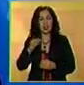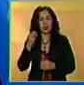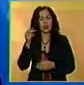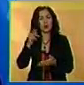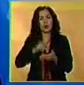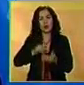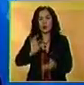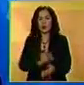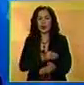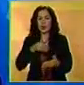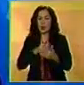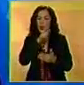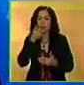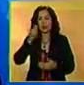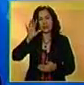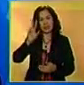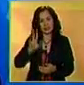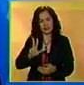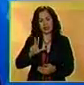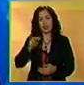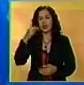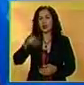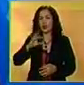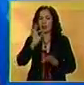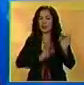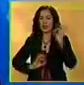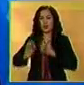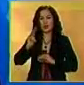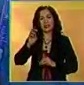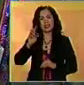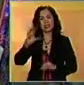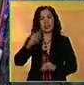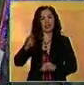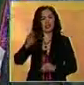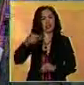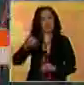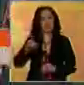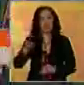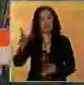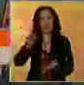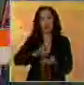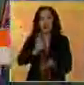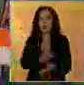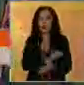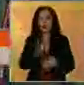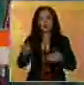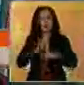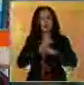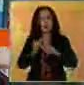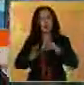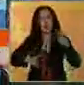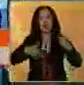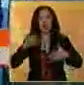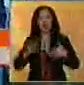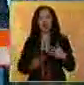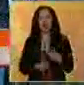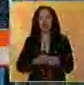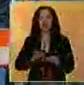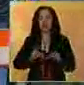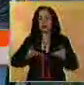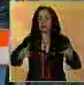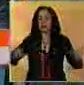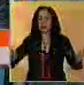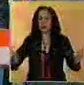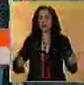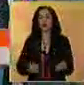concierto antidrogas este 13 de noviembre en el Teatro Teresa Carreño. El concierto será la clausura de las actividades que se